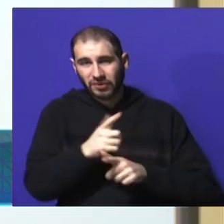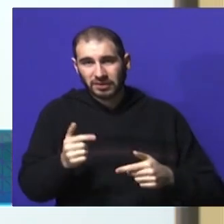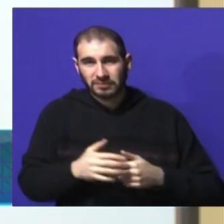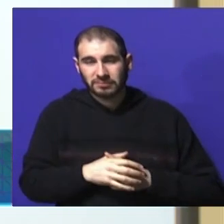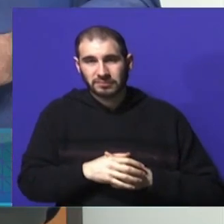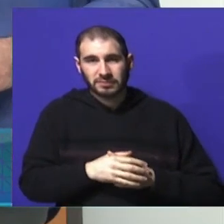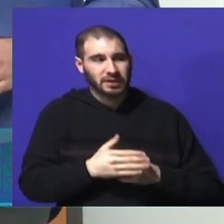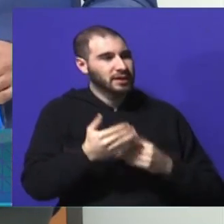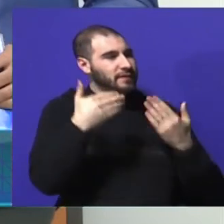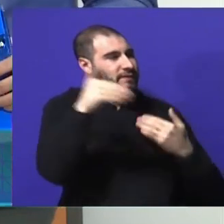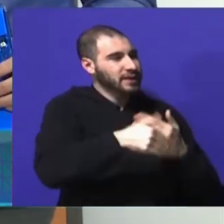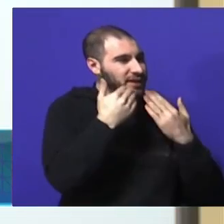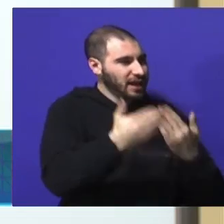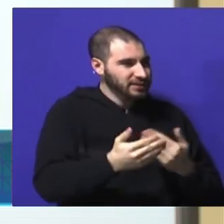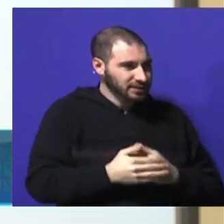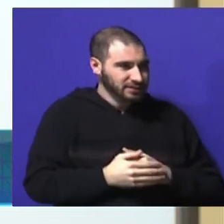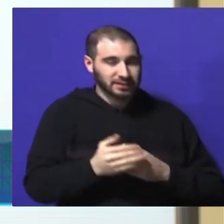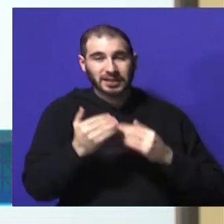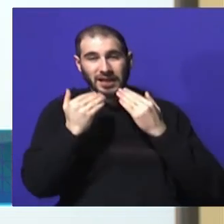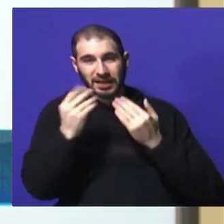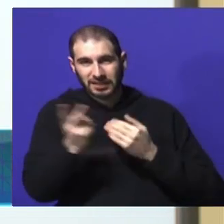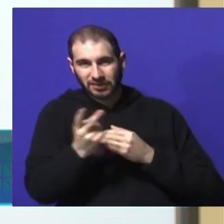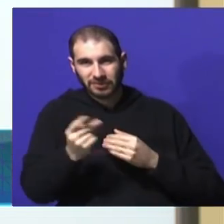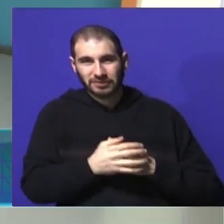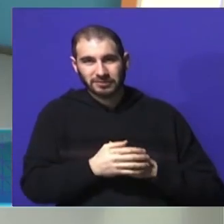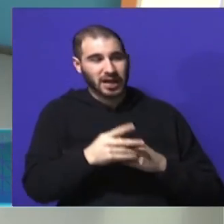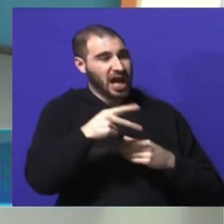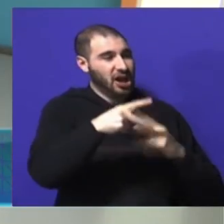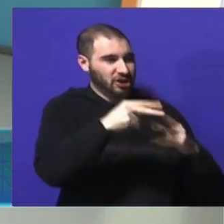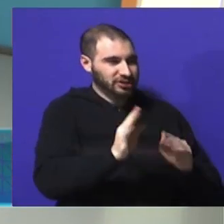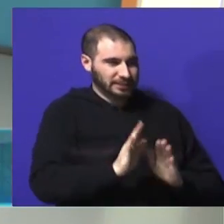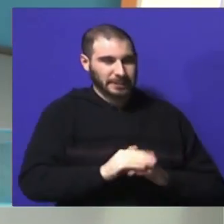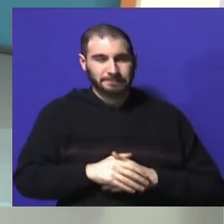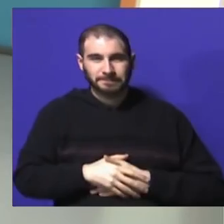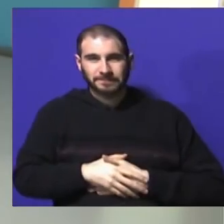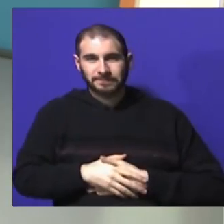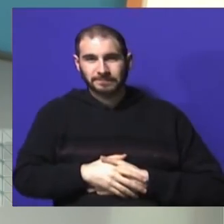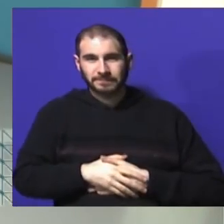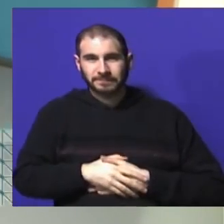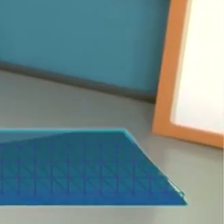Graciela, gracias por venir. Muchas gracias a ustedes. Por favor, hacemos una pausa, ya venimos.